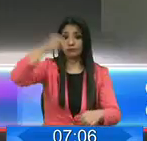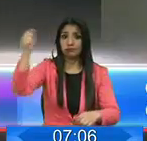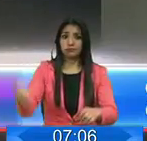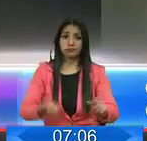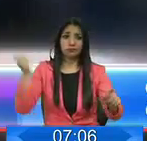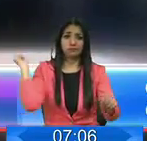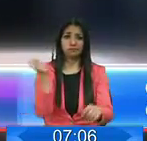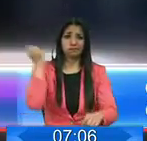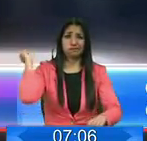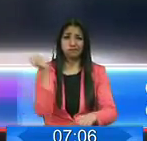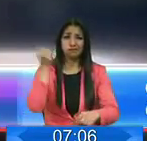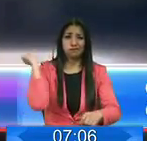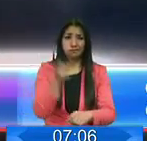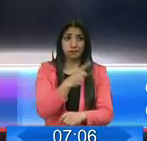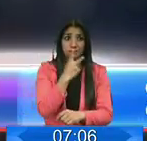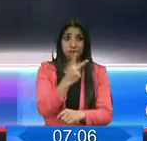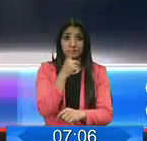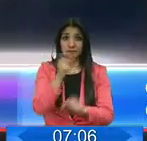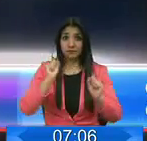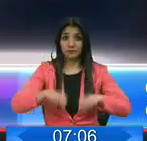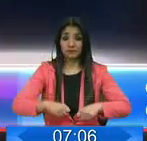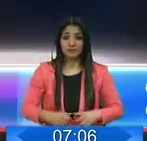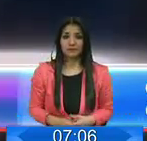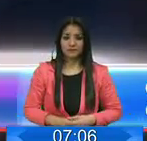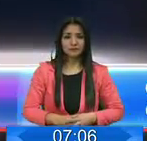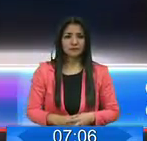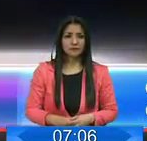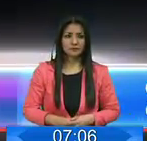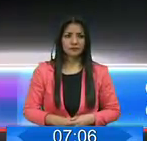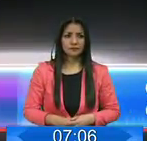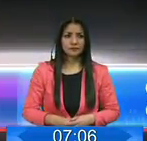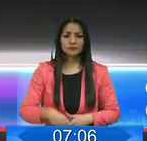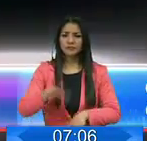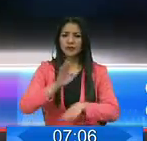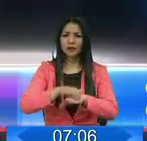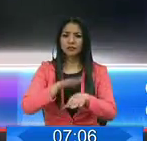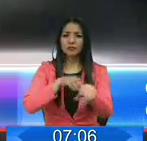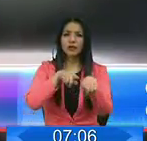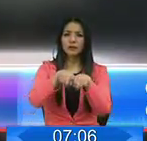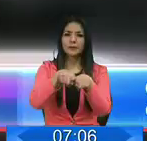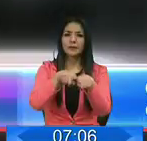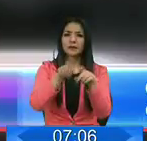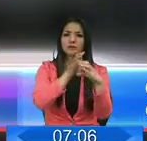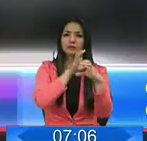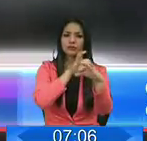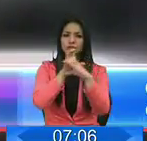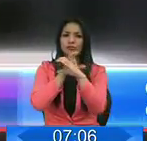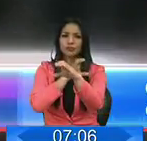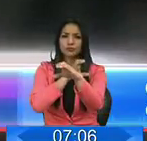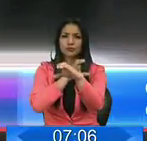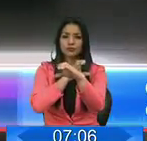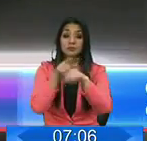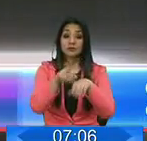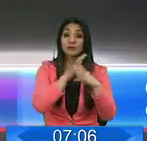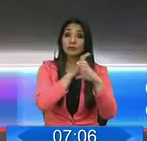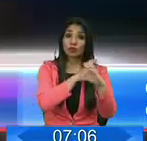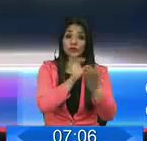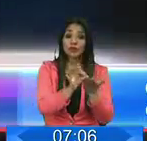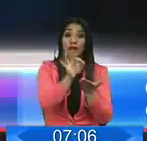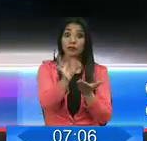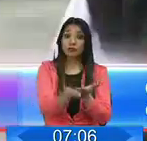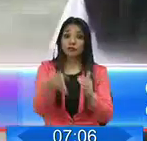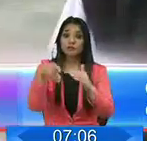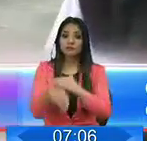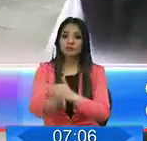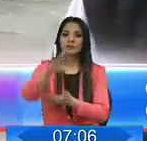acciones. El problema se presume estaría relacionado a la competencia que generan los operadores intercantonales al ingresar hacia Quito. A